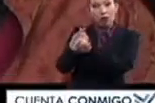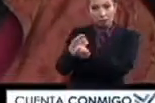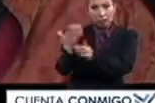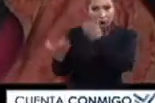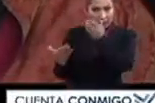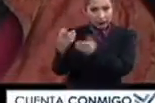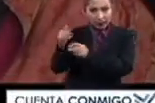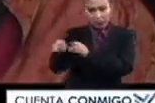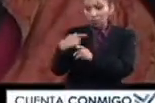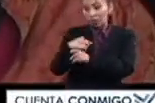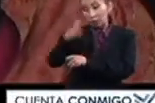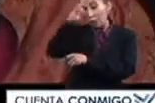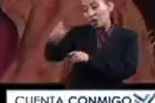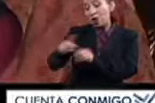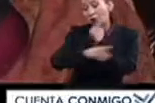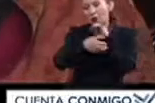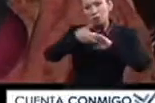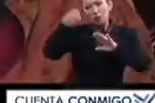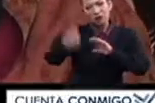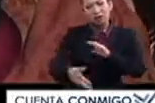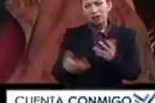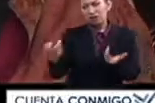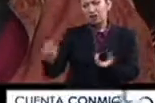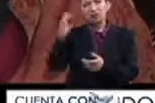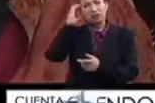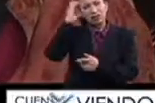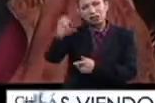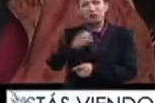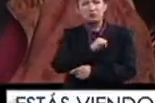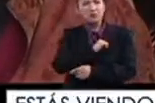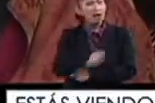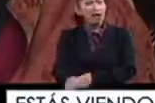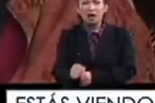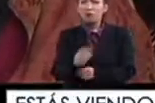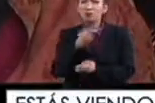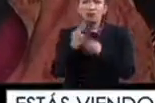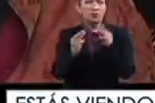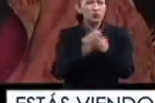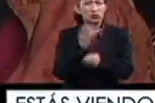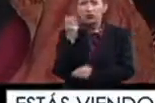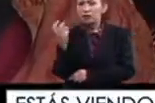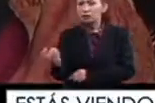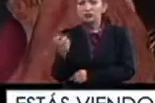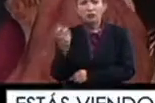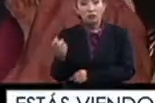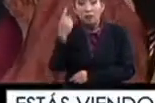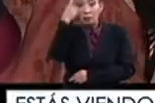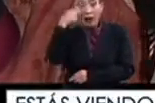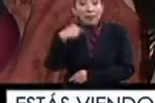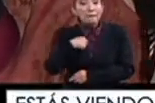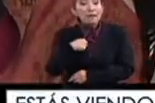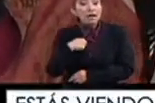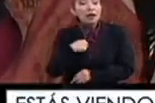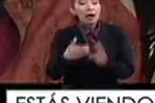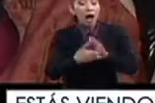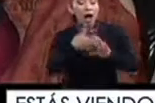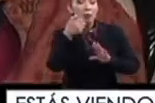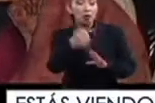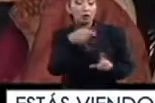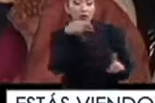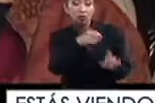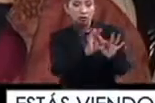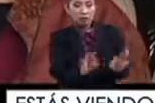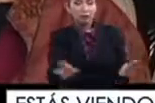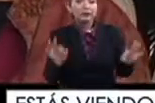violación, que no les permitan abortar. Me parece uno de los crímenes más terribles del mundo, ¿no? Es decir, para mí el aborto es una de las cosas